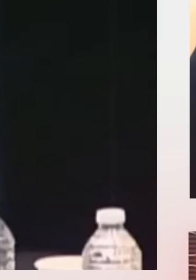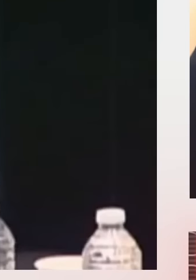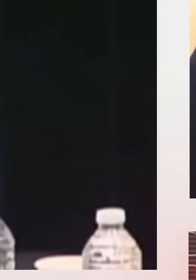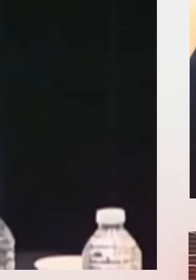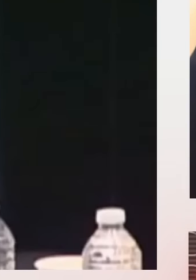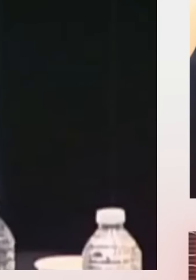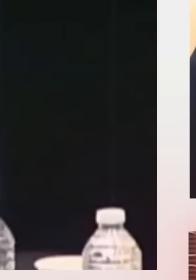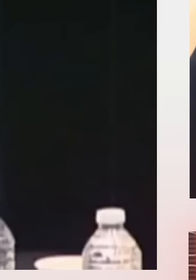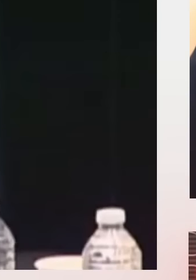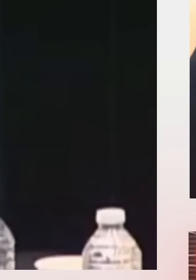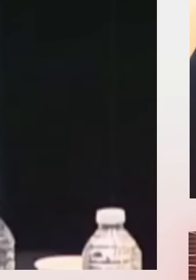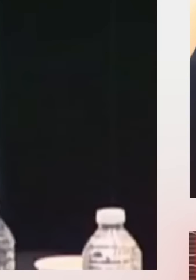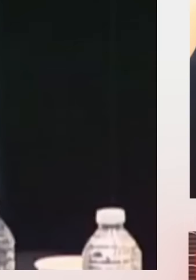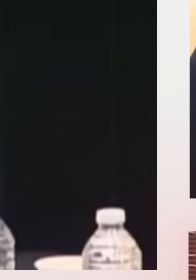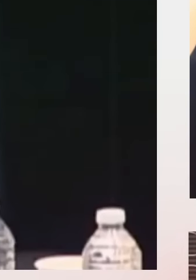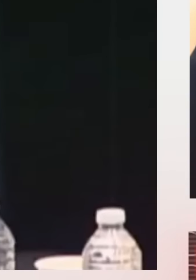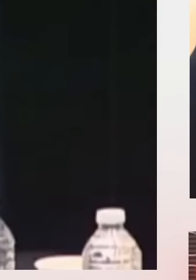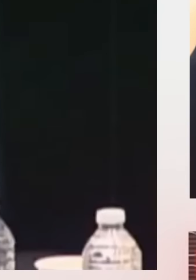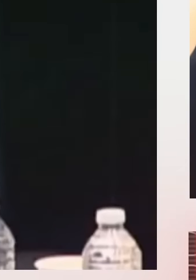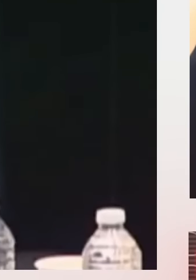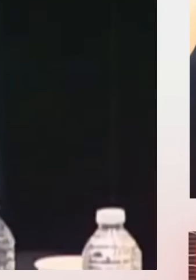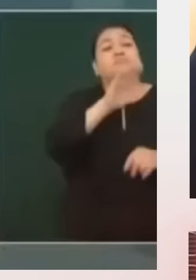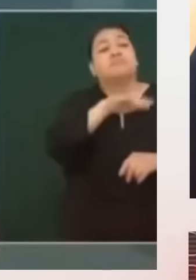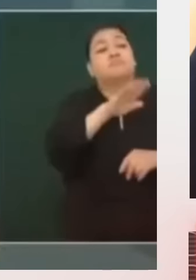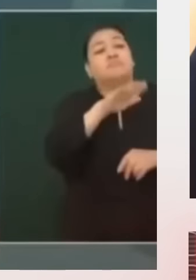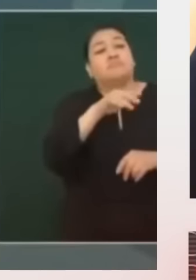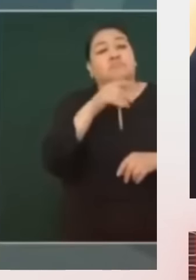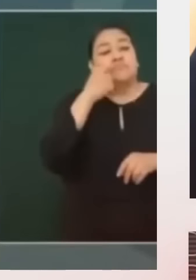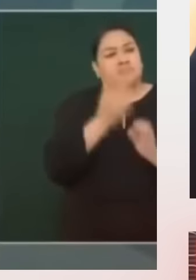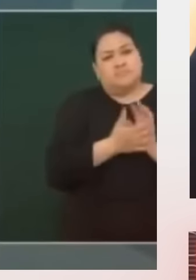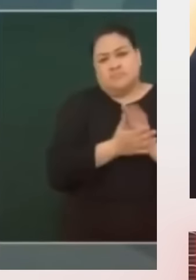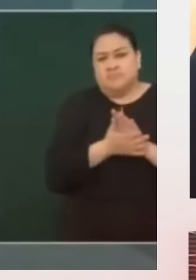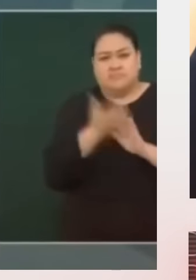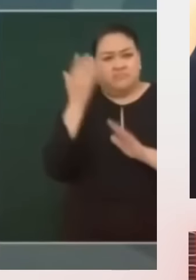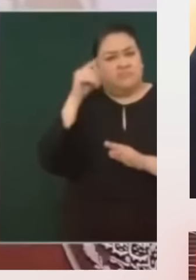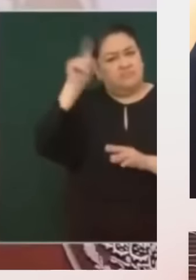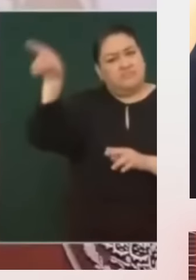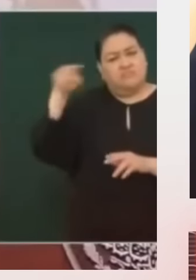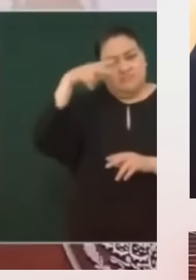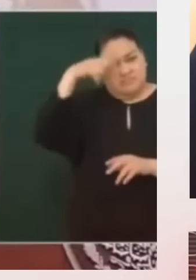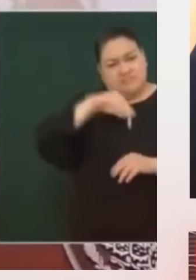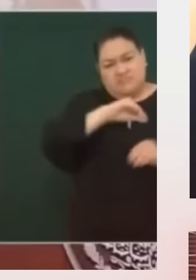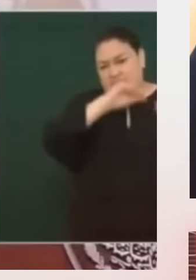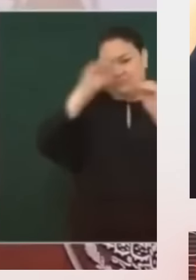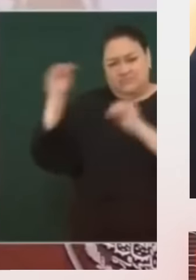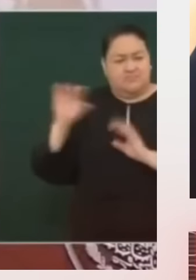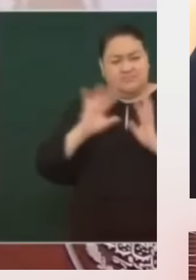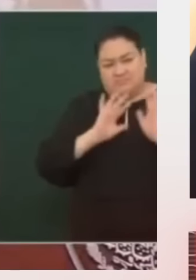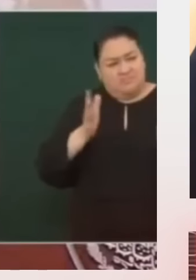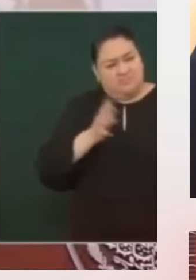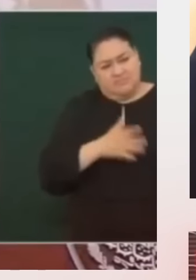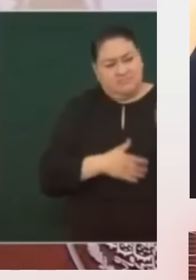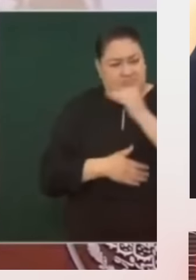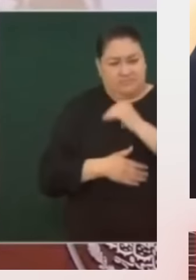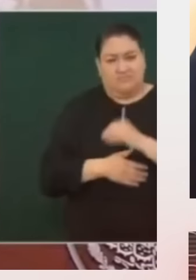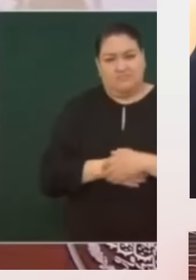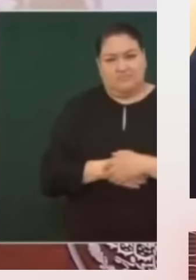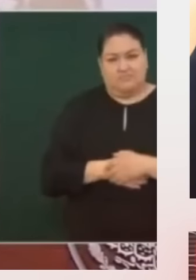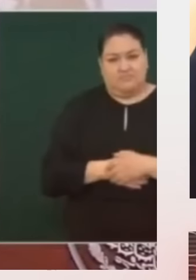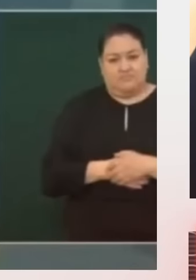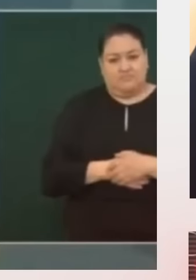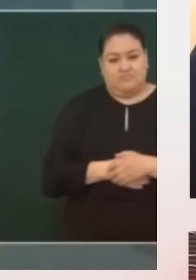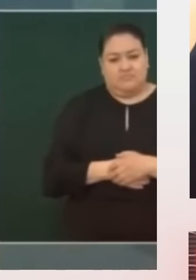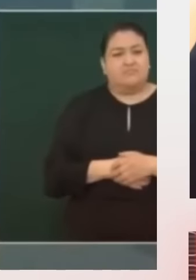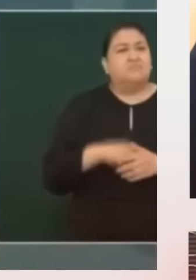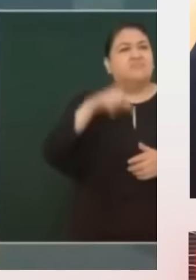Mesías, el Mesías tropical, así le pusieron ellos, y critican que la 4T tiene un Mesías, pues resulta que Vicente Fox también habló de los Mesías